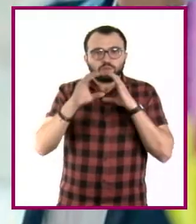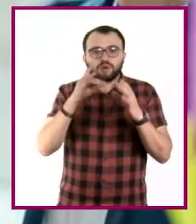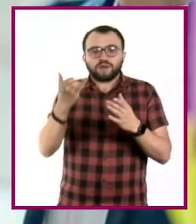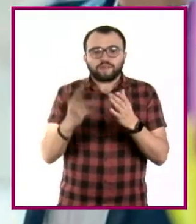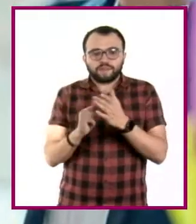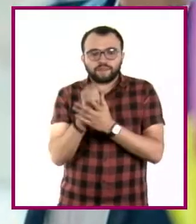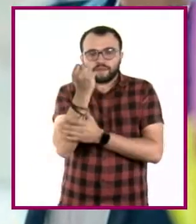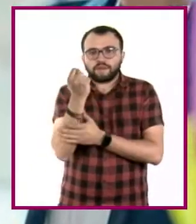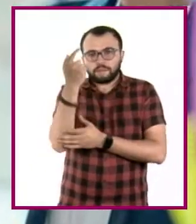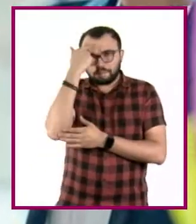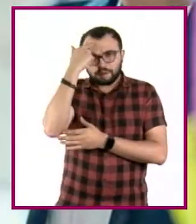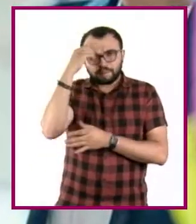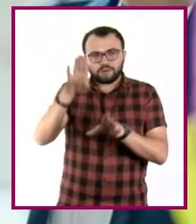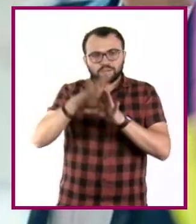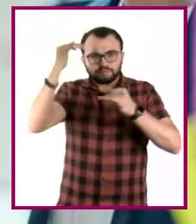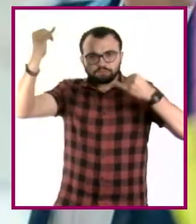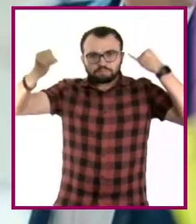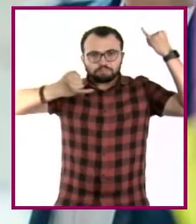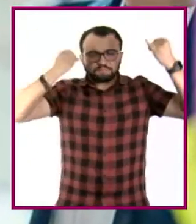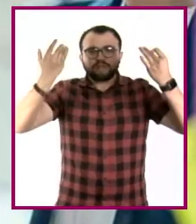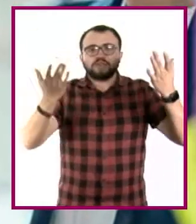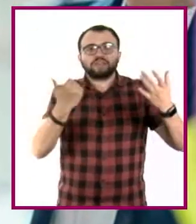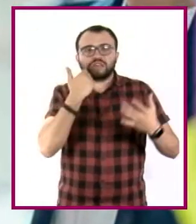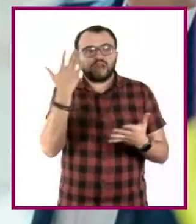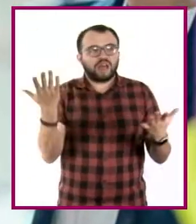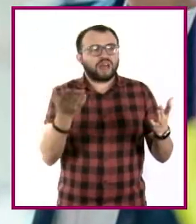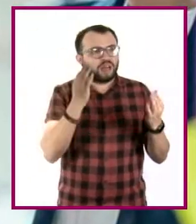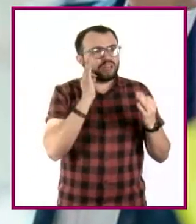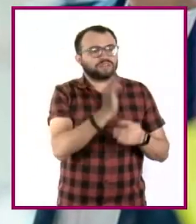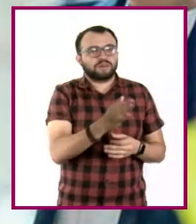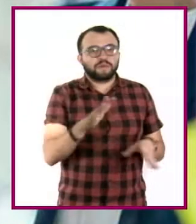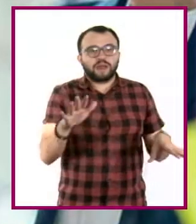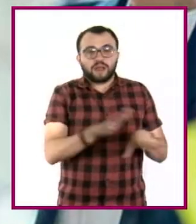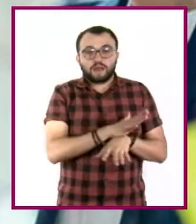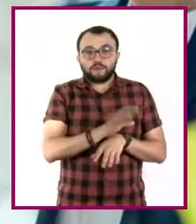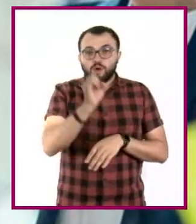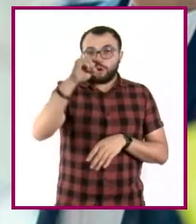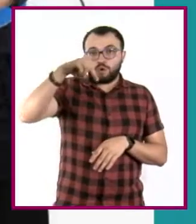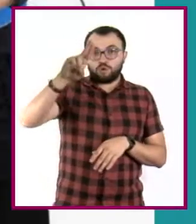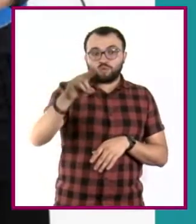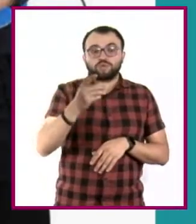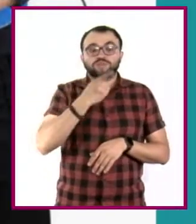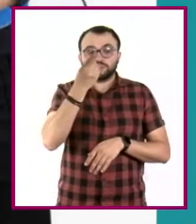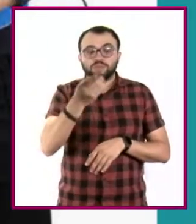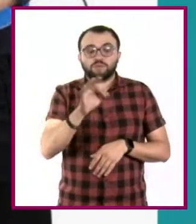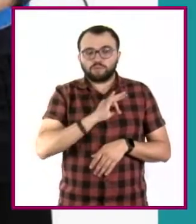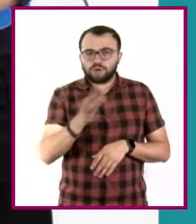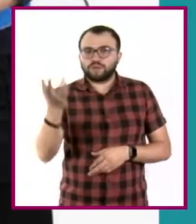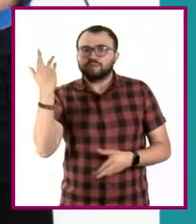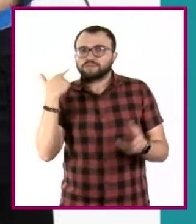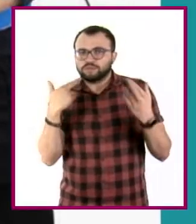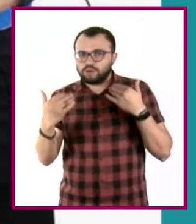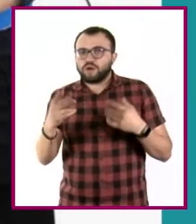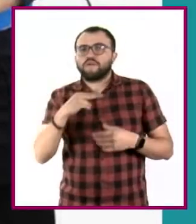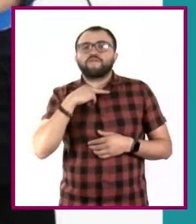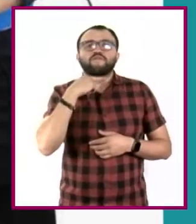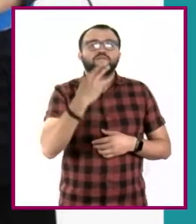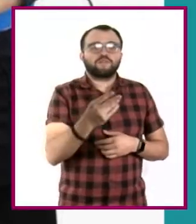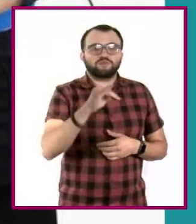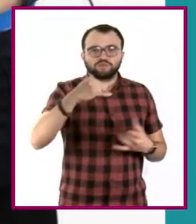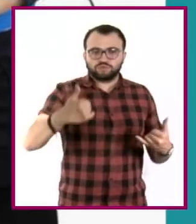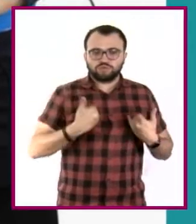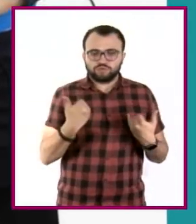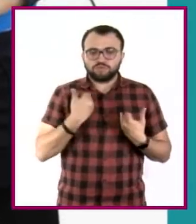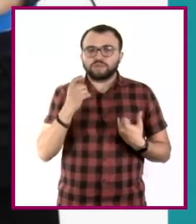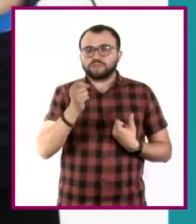con pensamiento creativo y gran deseo de aceptación al cambio. La ONU considera que se debe escuchar la voz de la juventud en la toma de decisiones